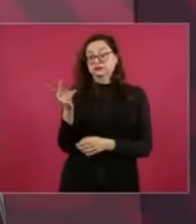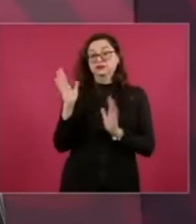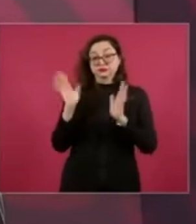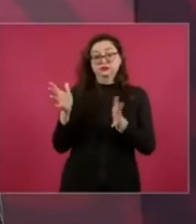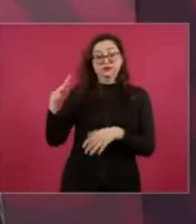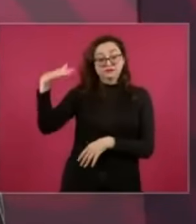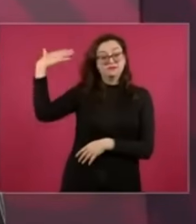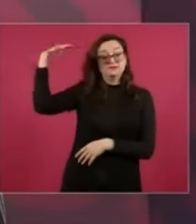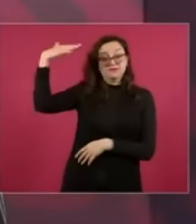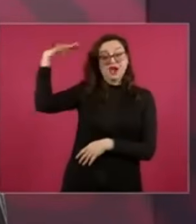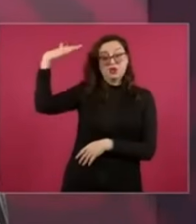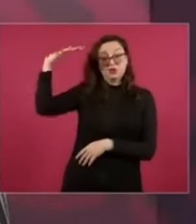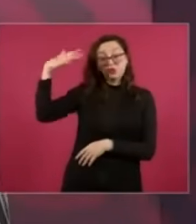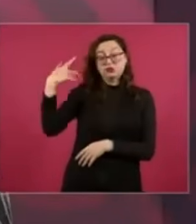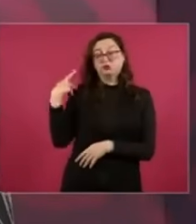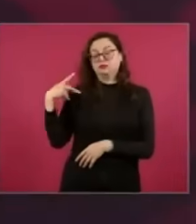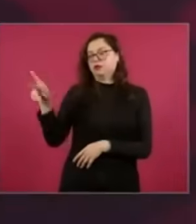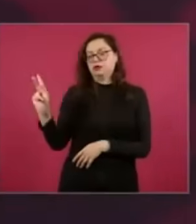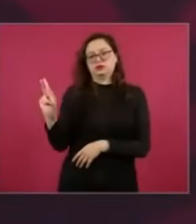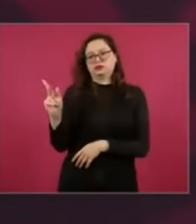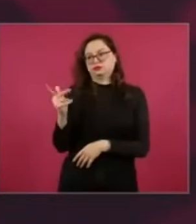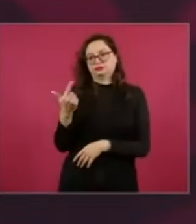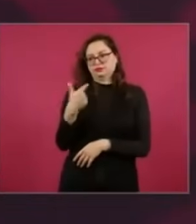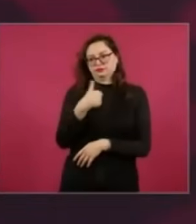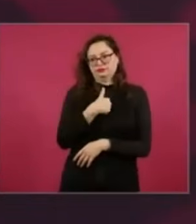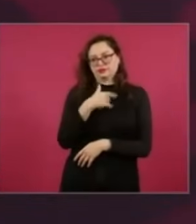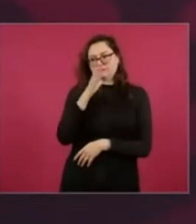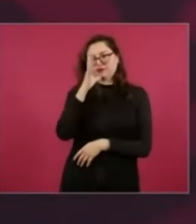uno tiene que ser consecuente.